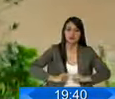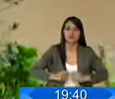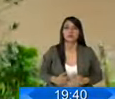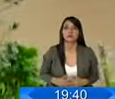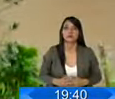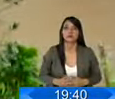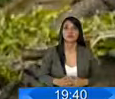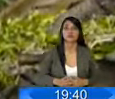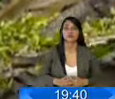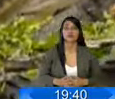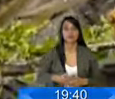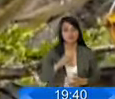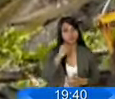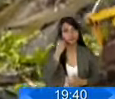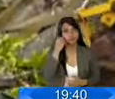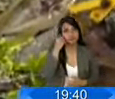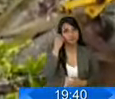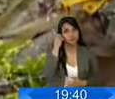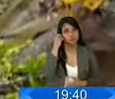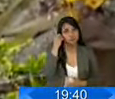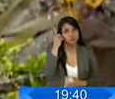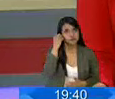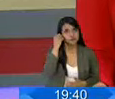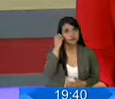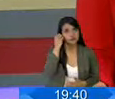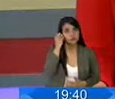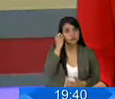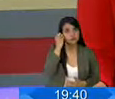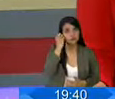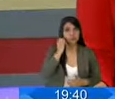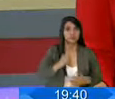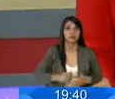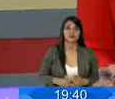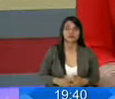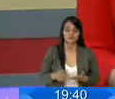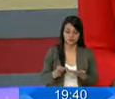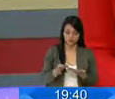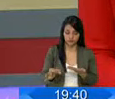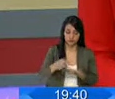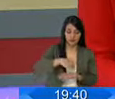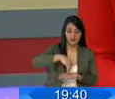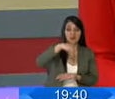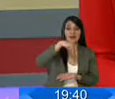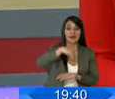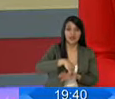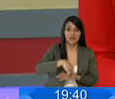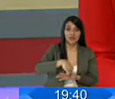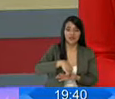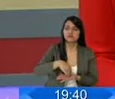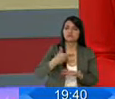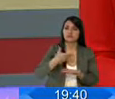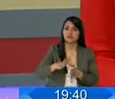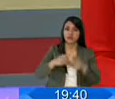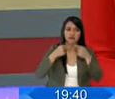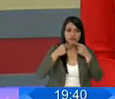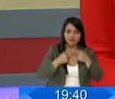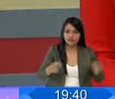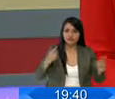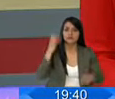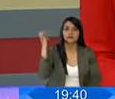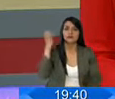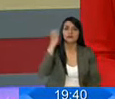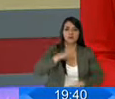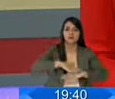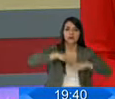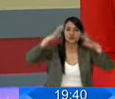el Carmen, provincia de Manabí, informó Gisela Moreira. Tres cantones de Manabí presentaron la declaratoria de estado de emergencia ante